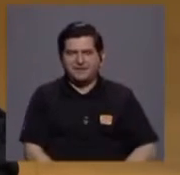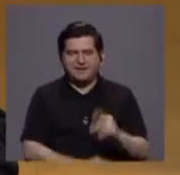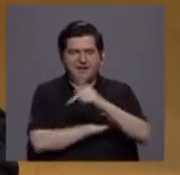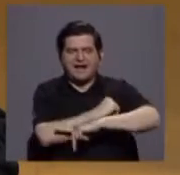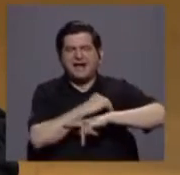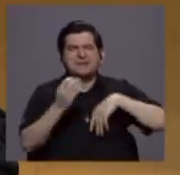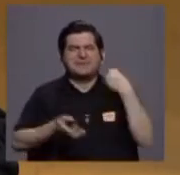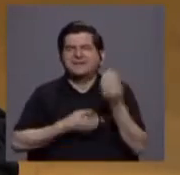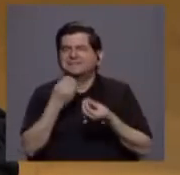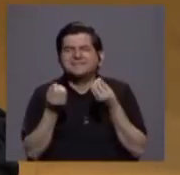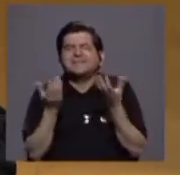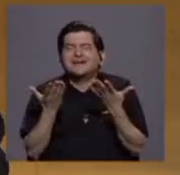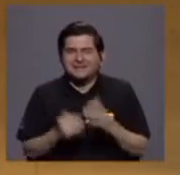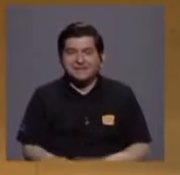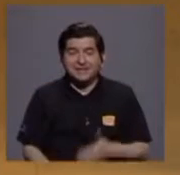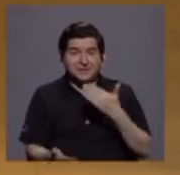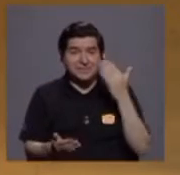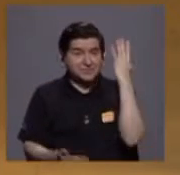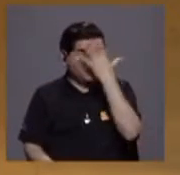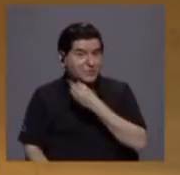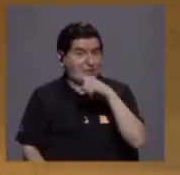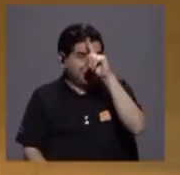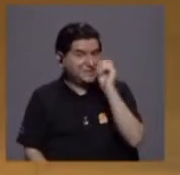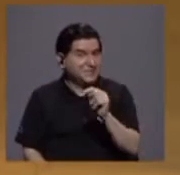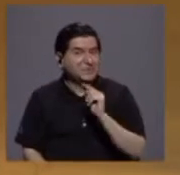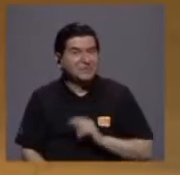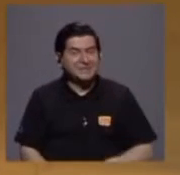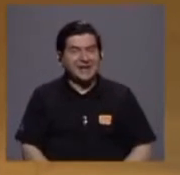país? Ven qué bonita pregunta les hice.